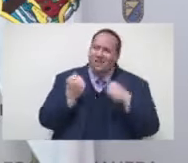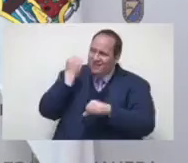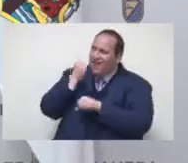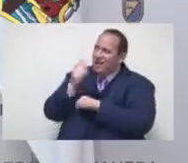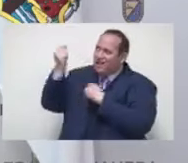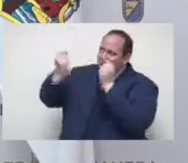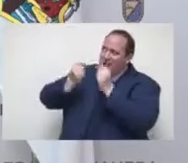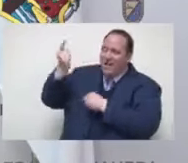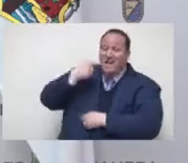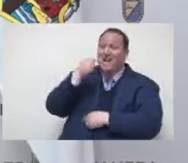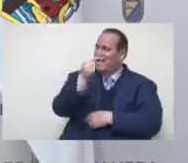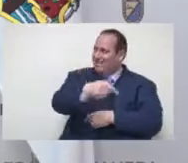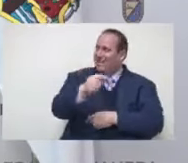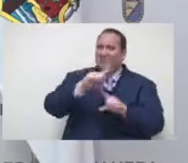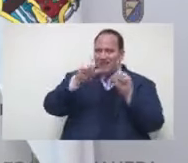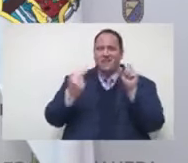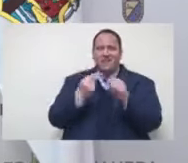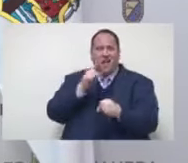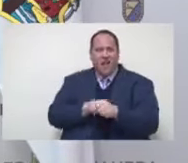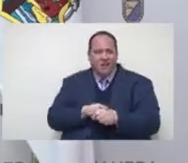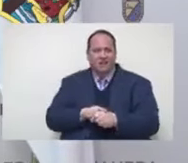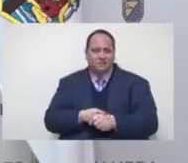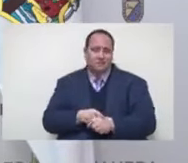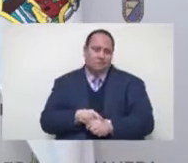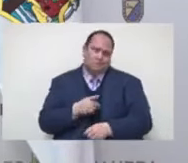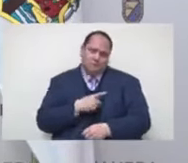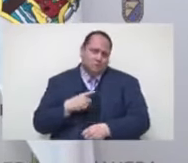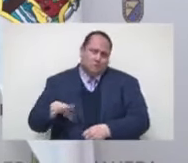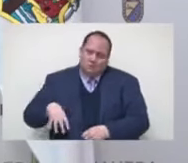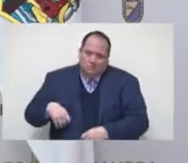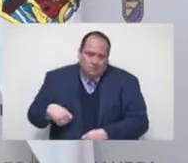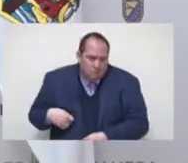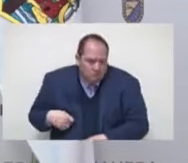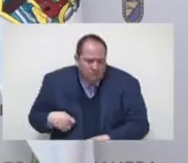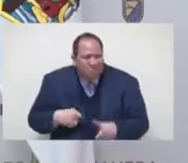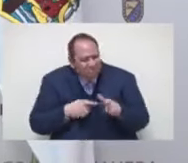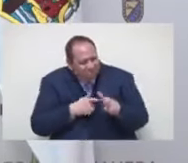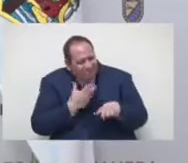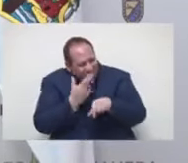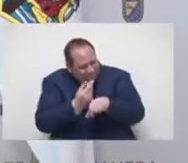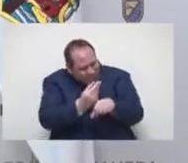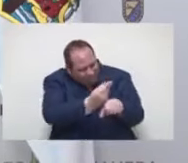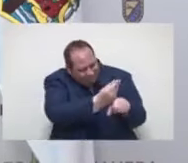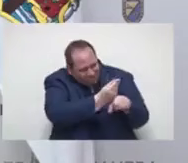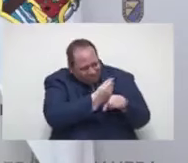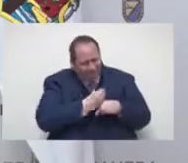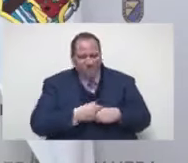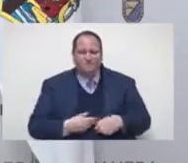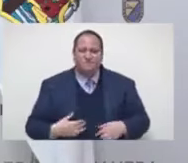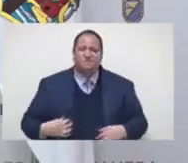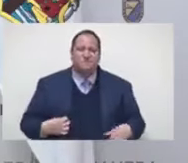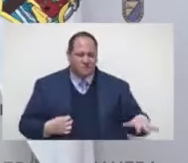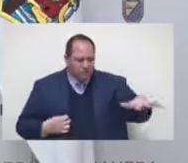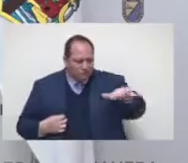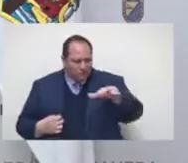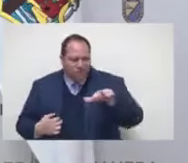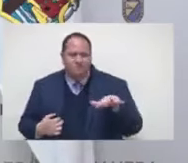de Turismo Nacional. Entonces, requiere de esfuerzos para seguir regenerando el espacio